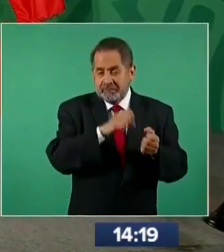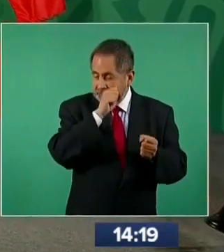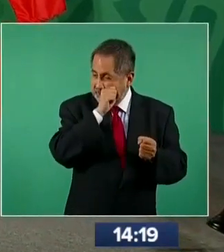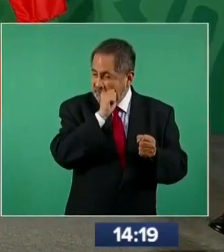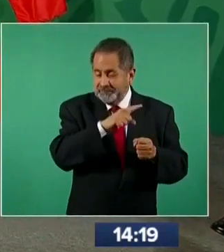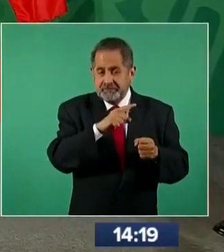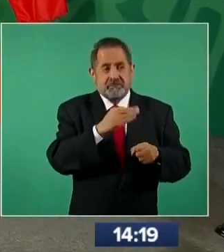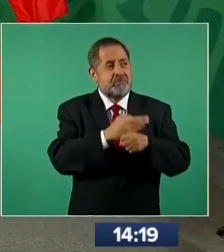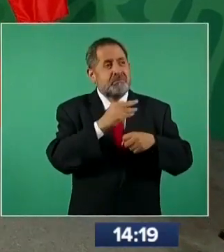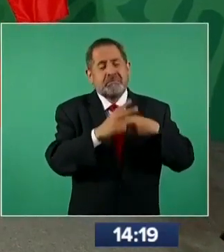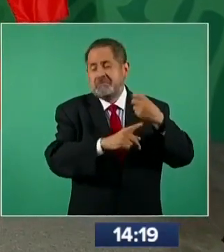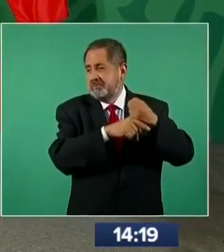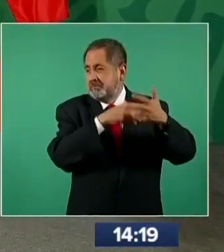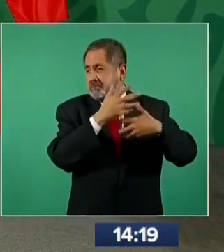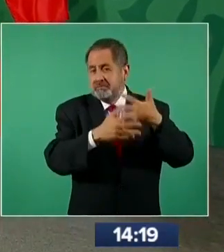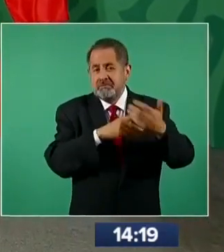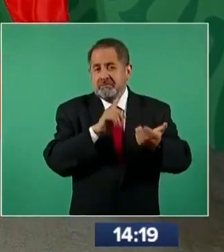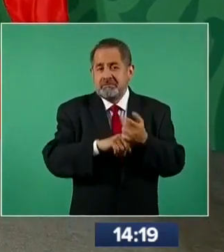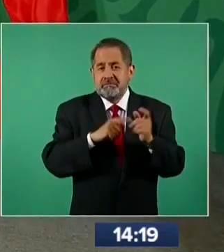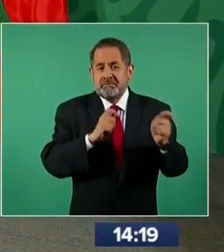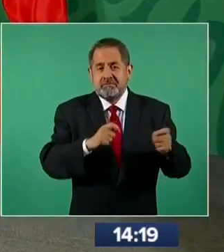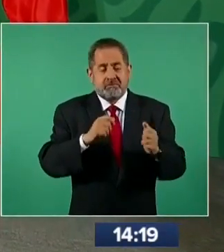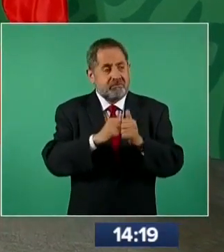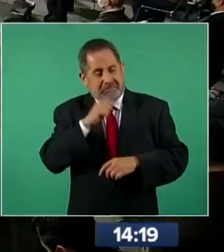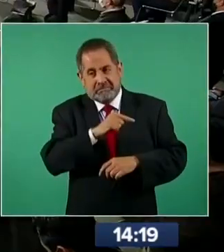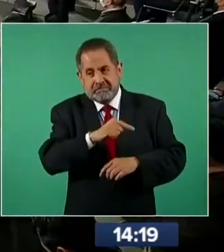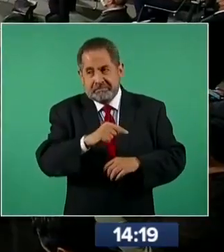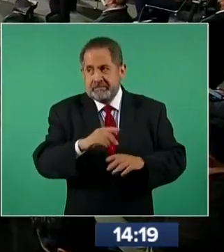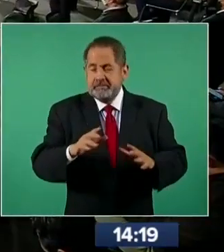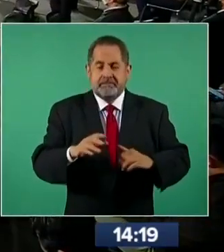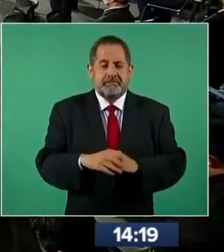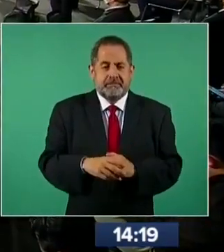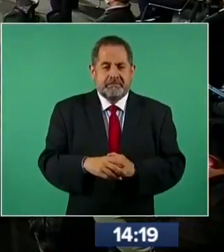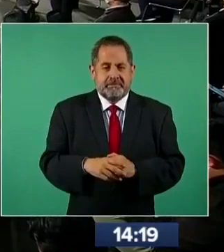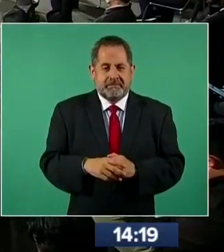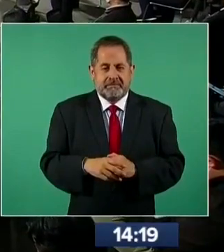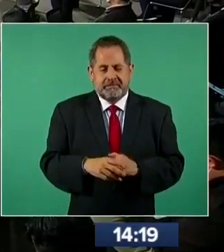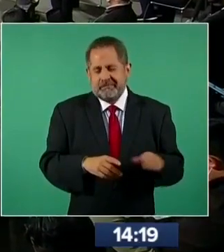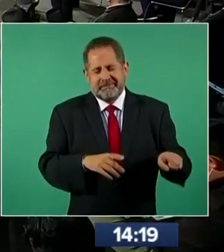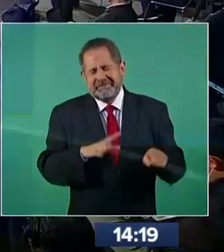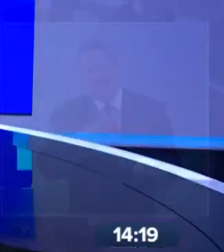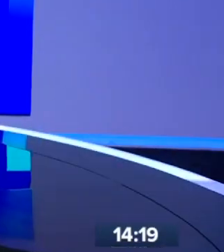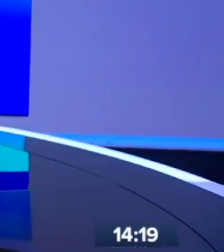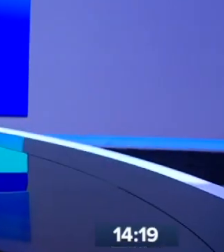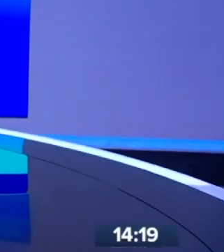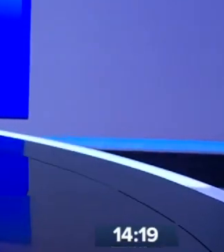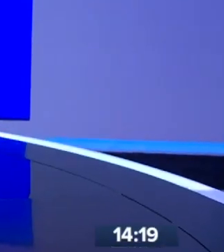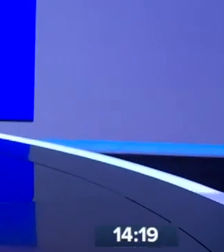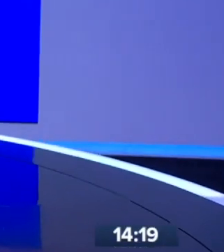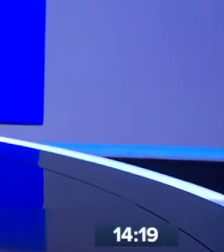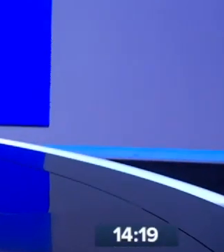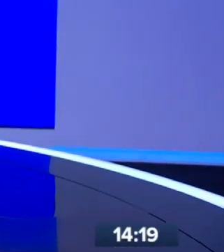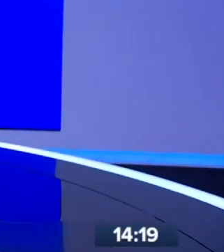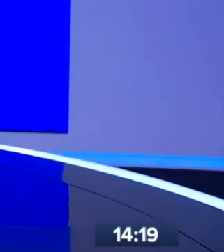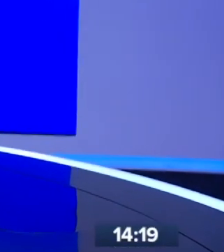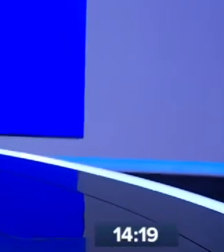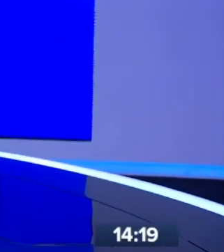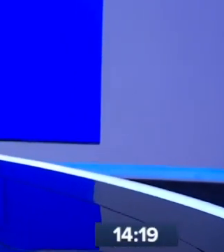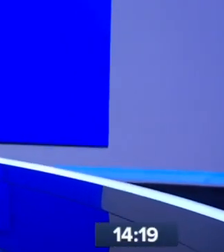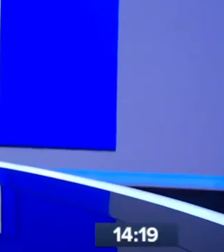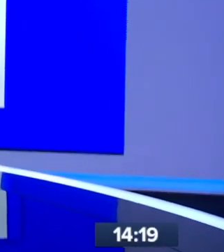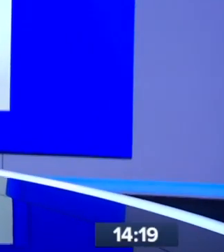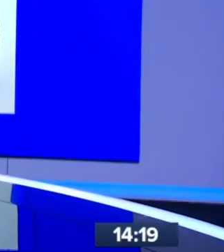a México, y su encuentro con los panistas, su presencia en México y sobre todo en el Senado de la República